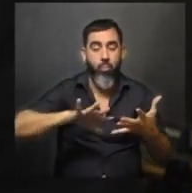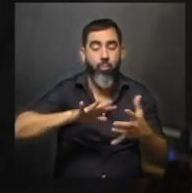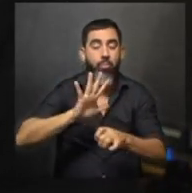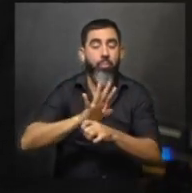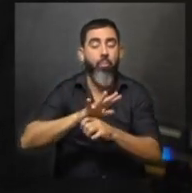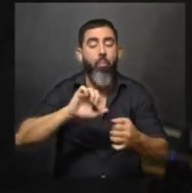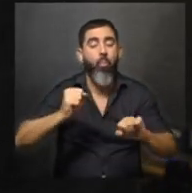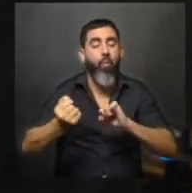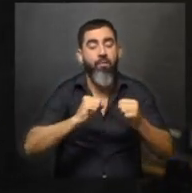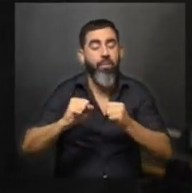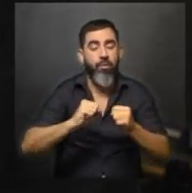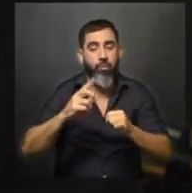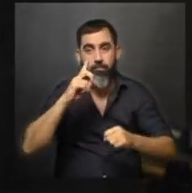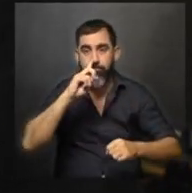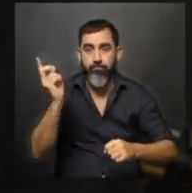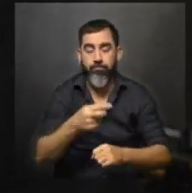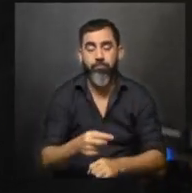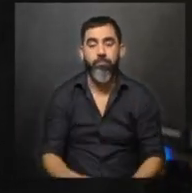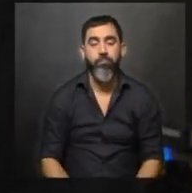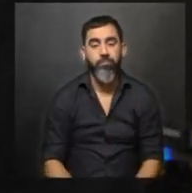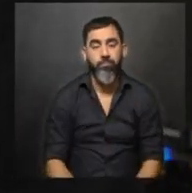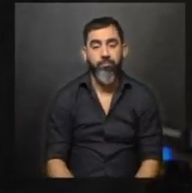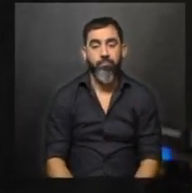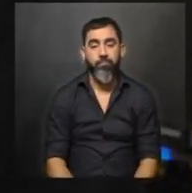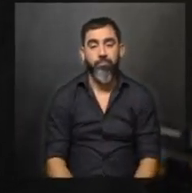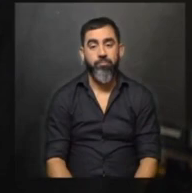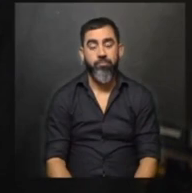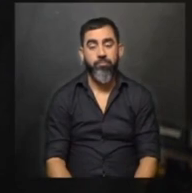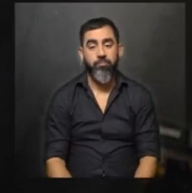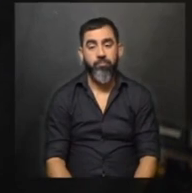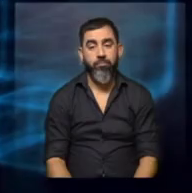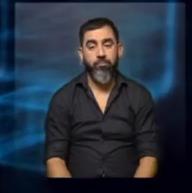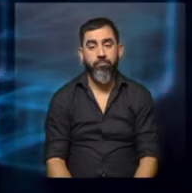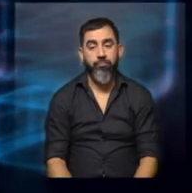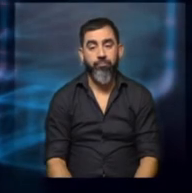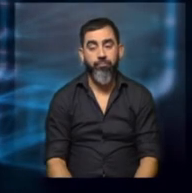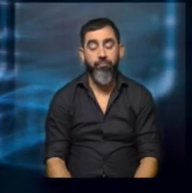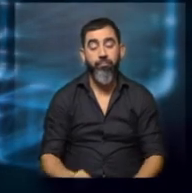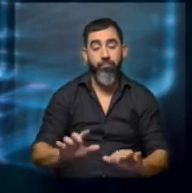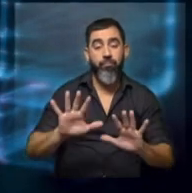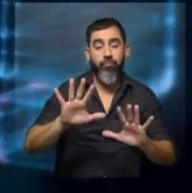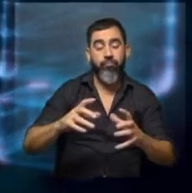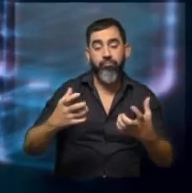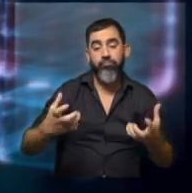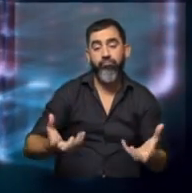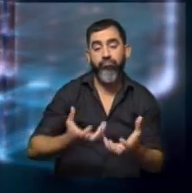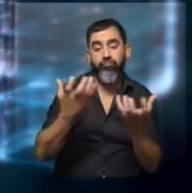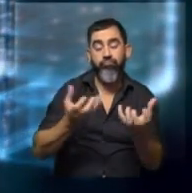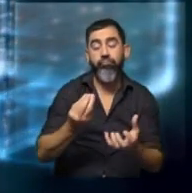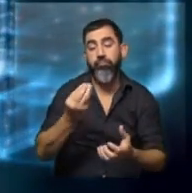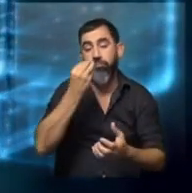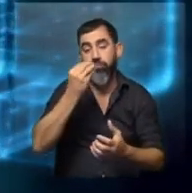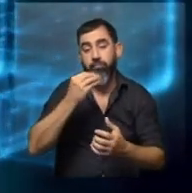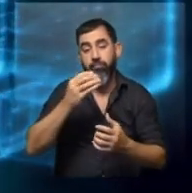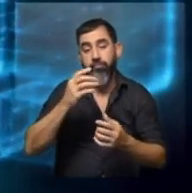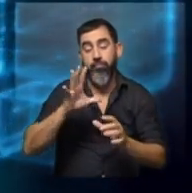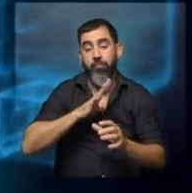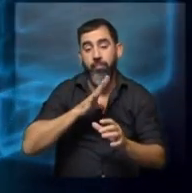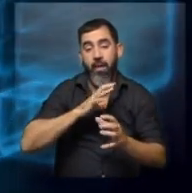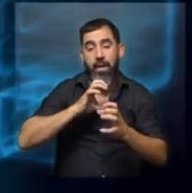¿verdad? Las moléculas de agua que componen el vaso, que están dentro del vaso. De ese modo se calientan los alimentos, estamos